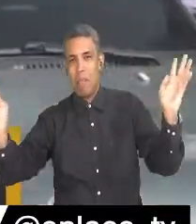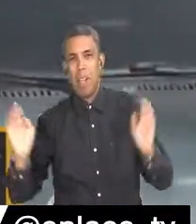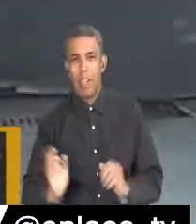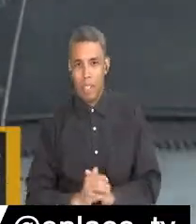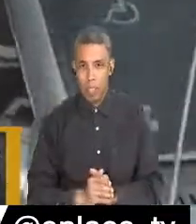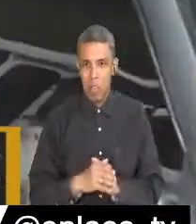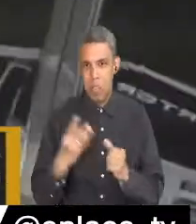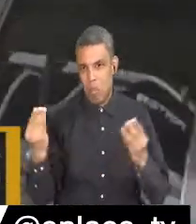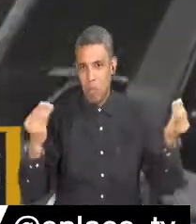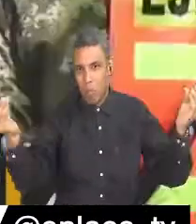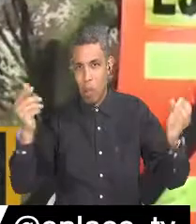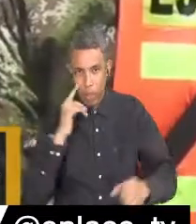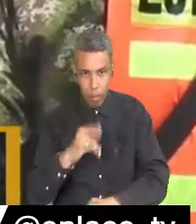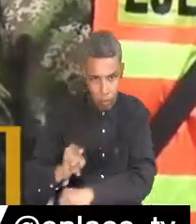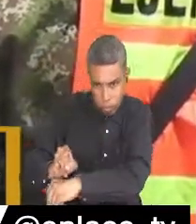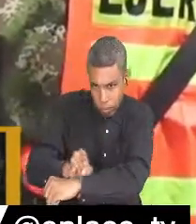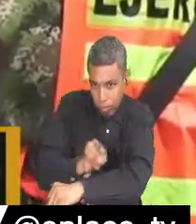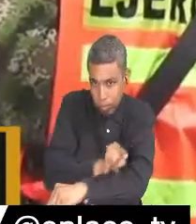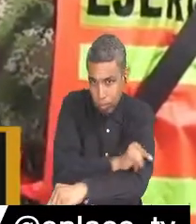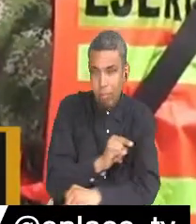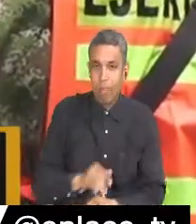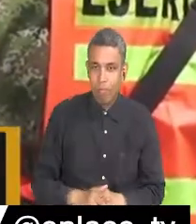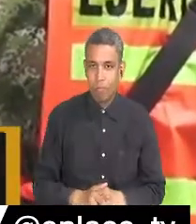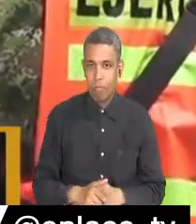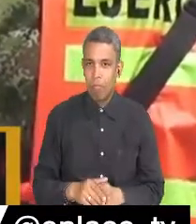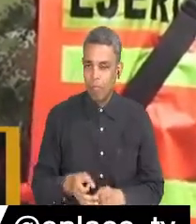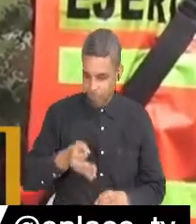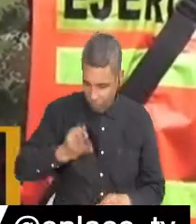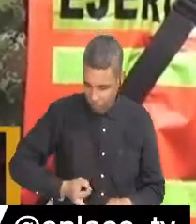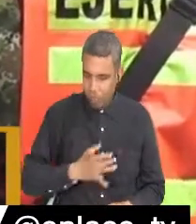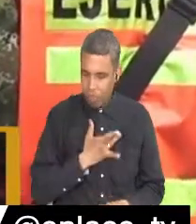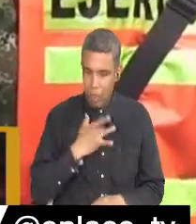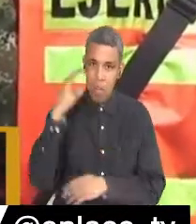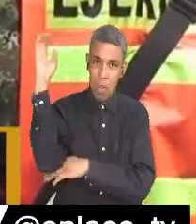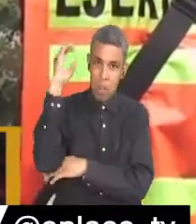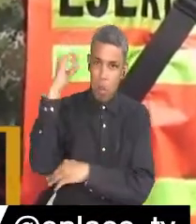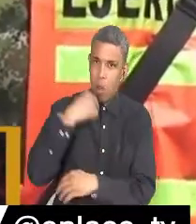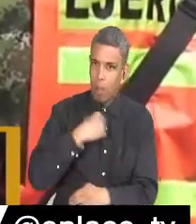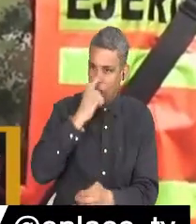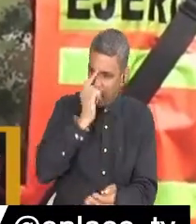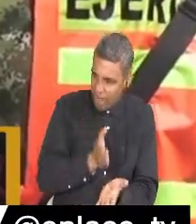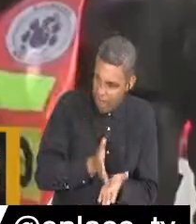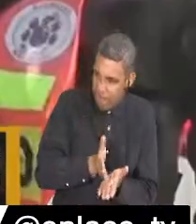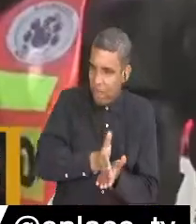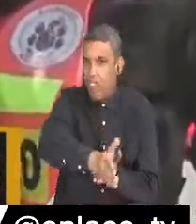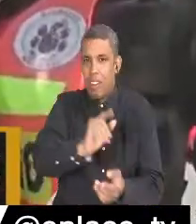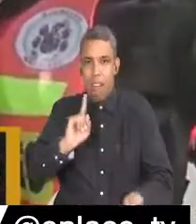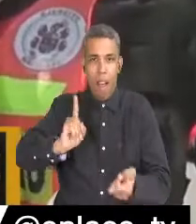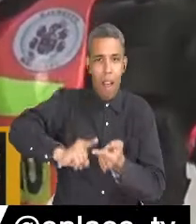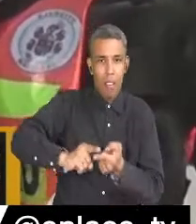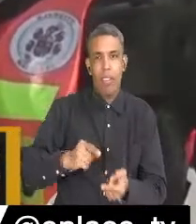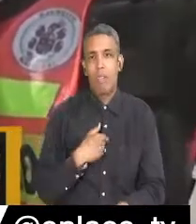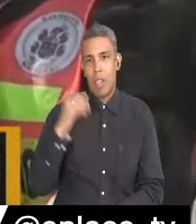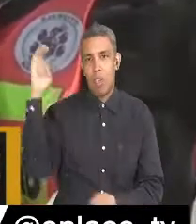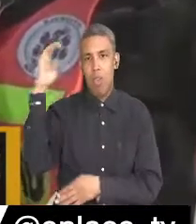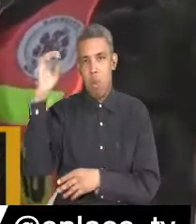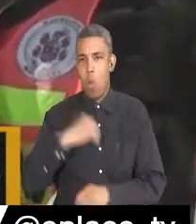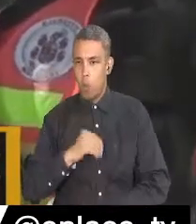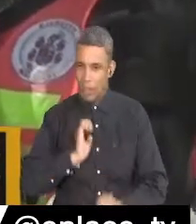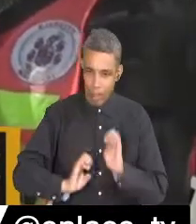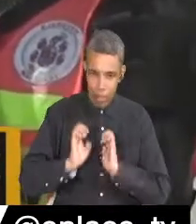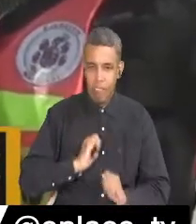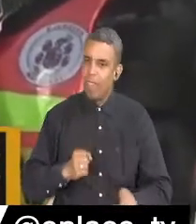y terciarios de la jurisdicción. Nuestra fe es Colombia y actuamos con fidelidad desde y hasta siempre. Los militares estarán